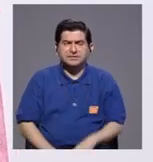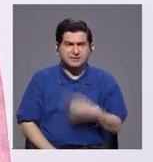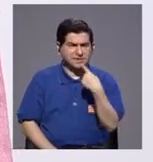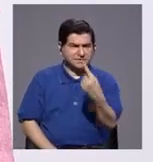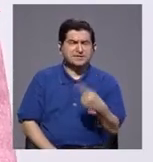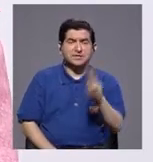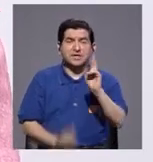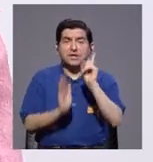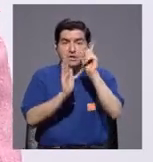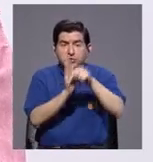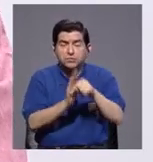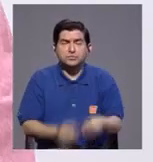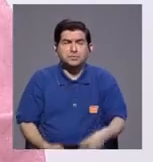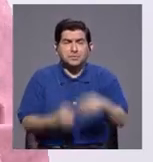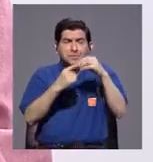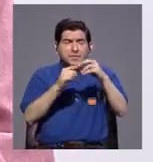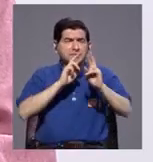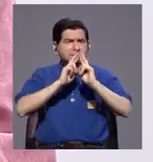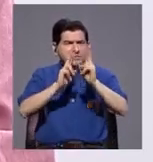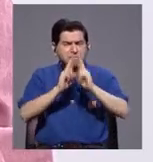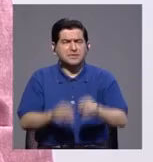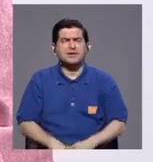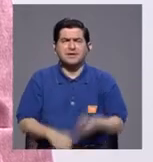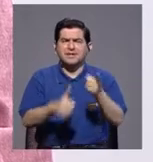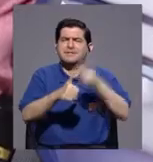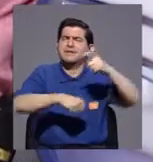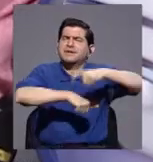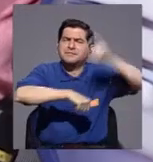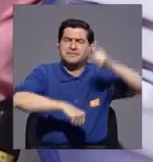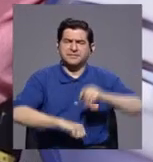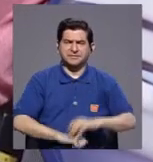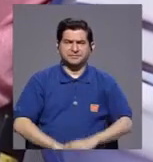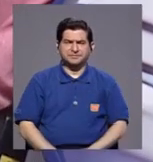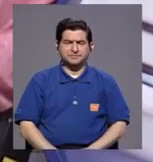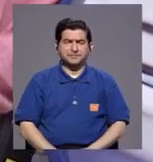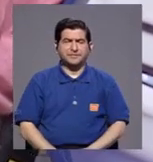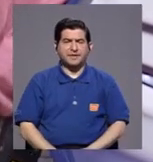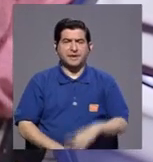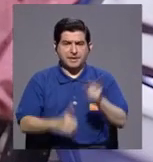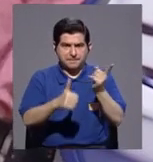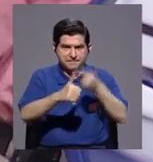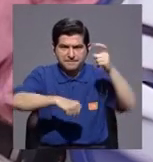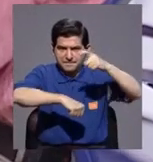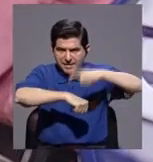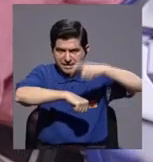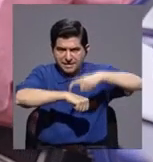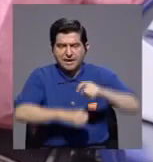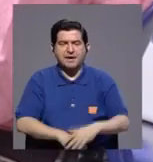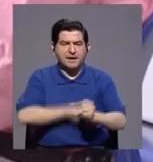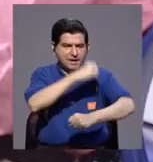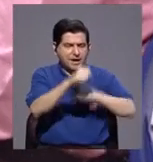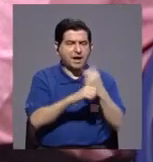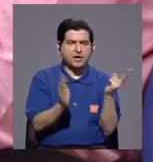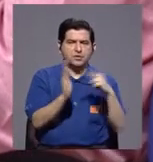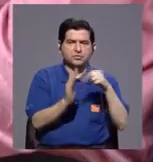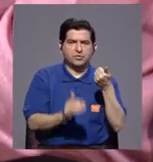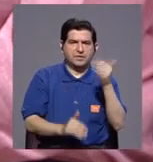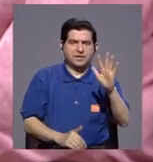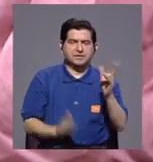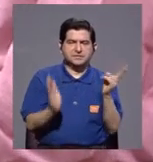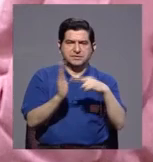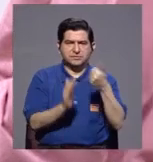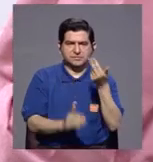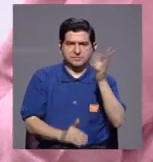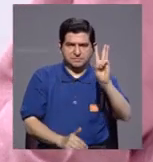porque nos quedan dos minutos en los principales resultados de la fase 1 correcto en la fase 1 que incluyó los años 2015 y 2016